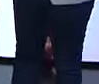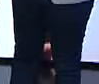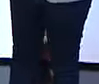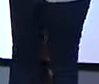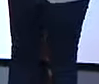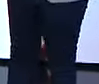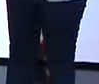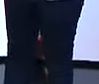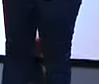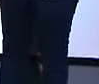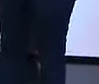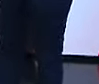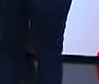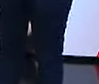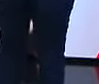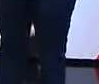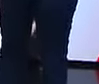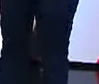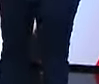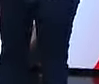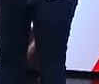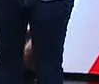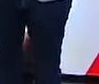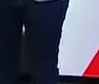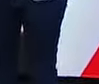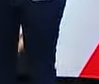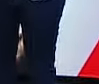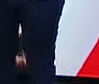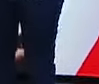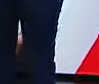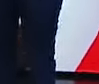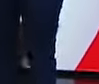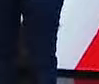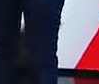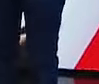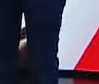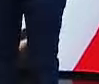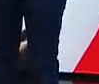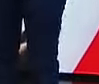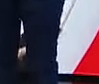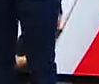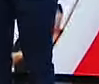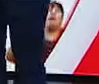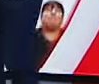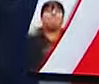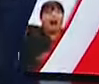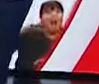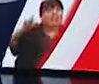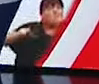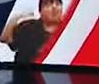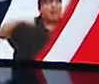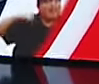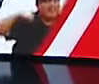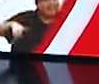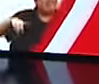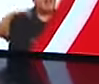modernización laboral. Ese es un tema muy, muy sensible también, muy importante. Se eliminaron algunas empresas de la lista de